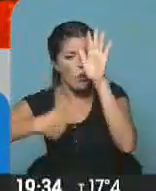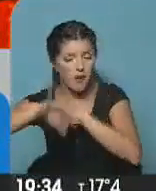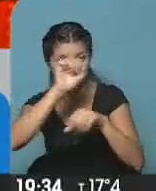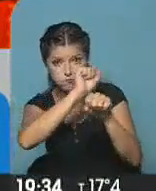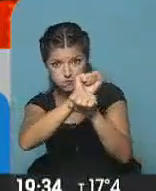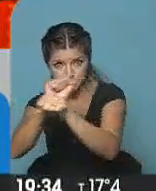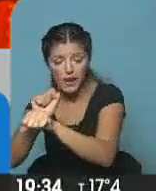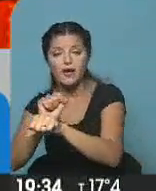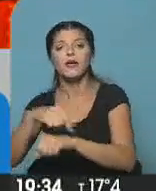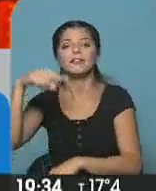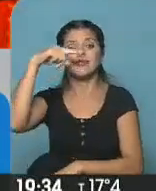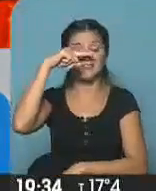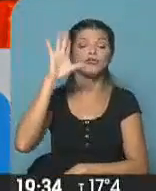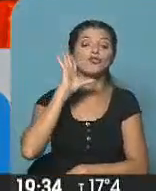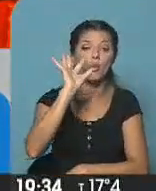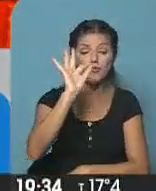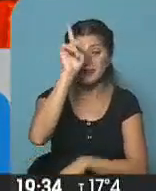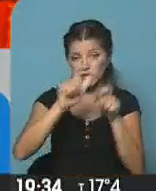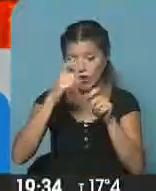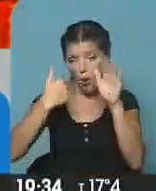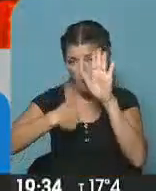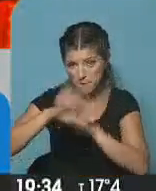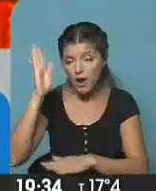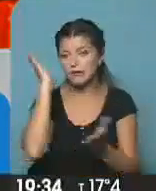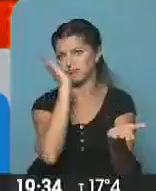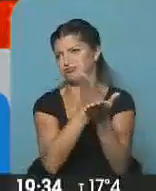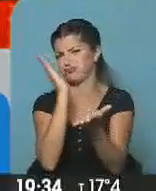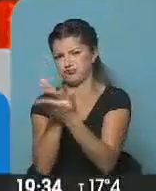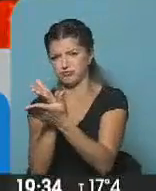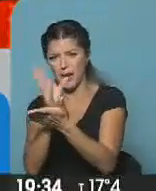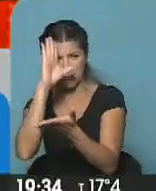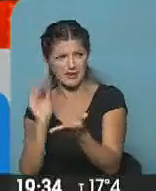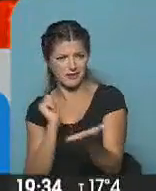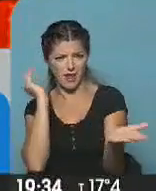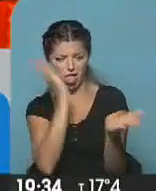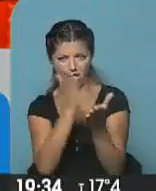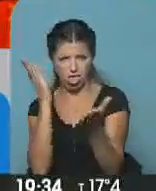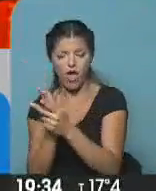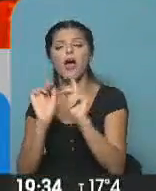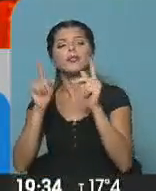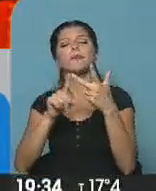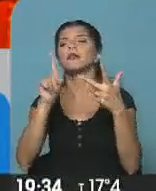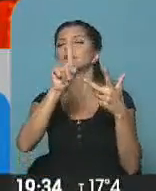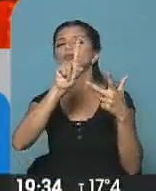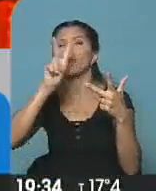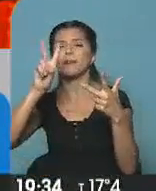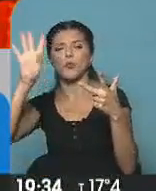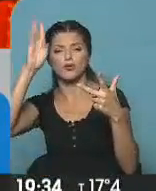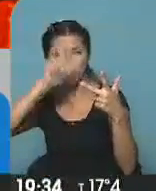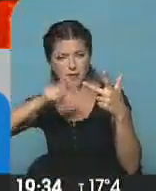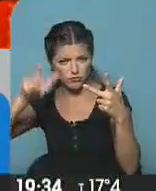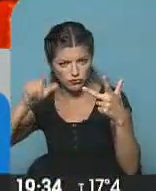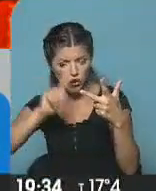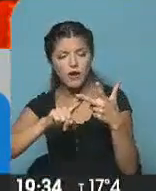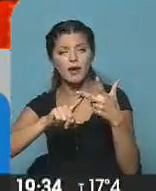750 civiles que fueron procesados por tribunales militares más de 124 personas que fueron asesinadas en el